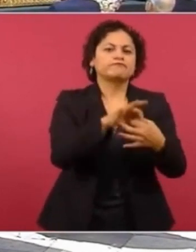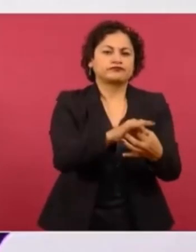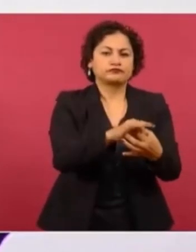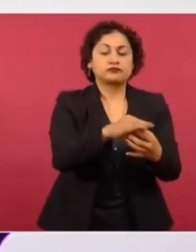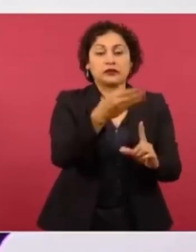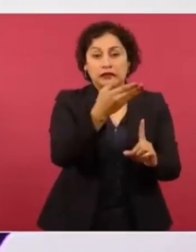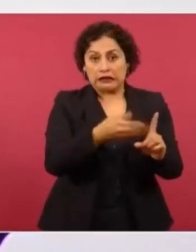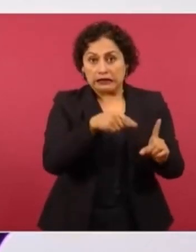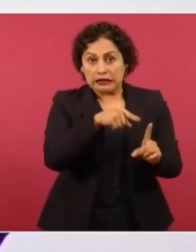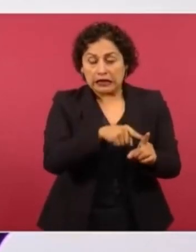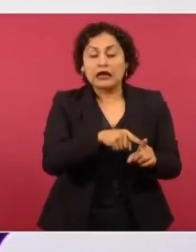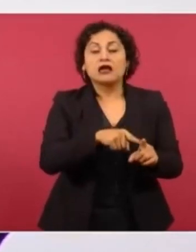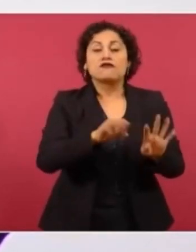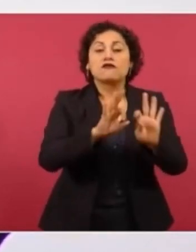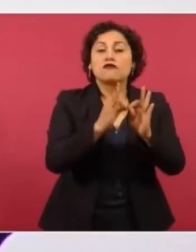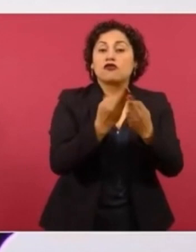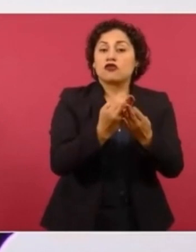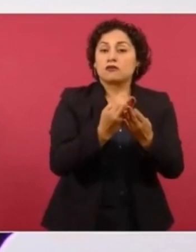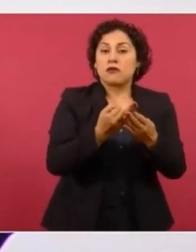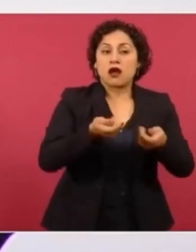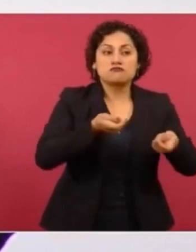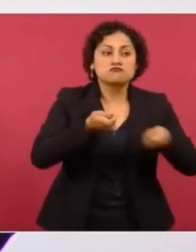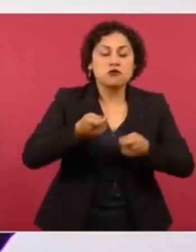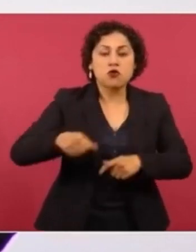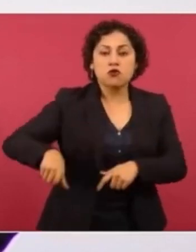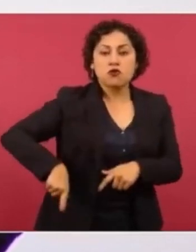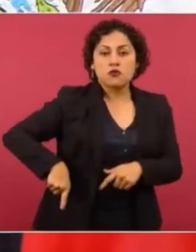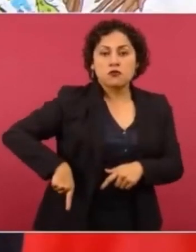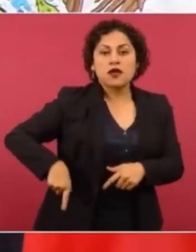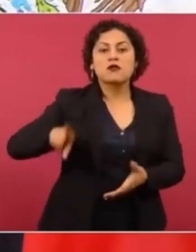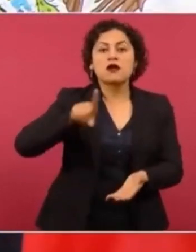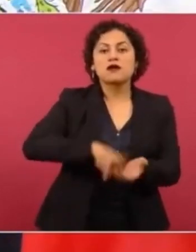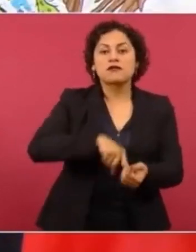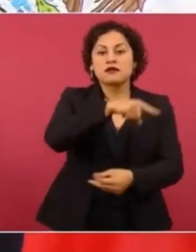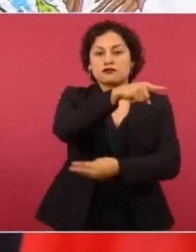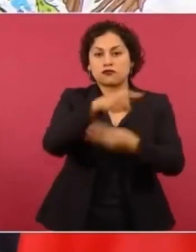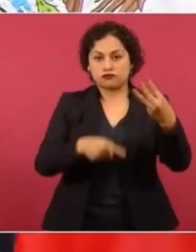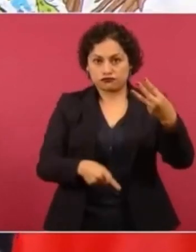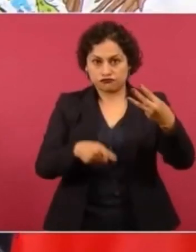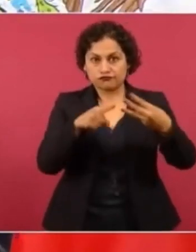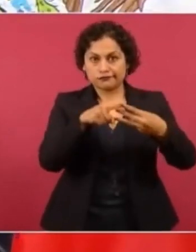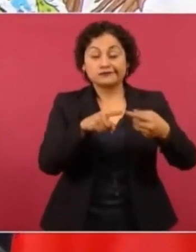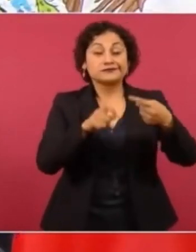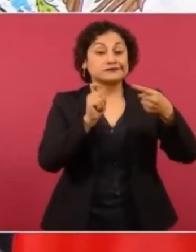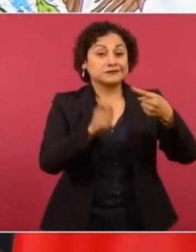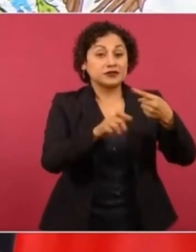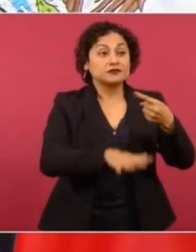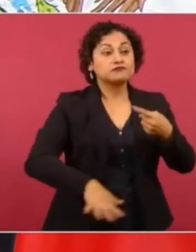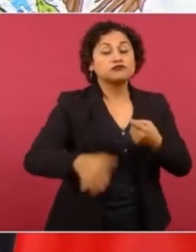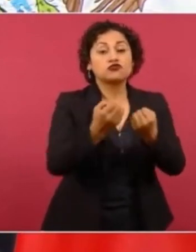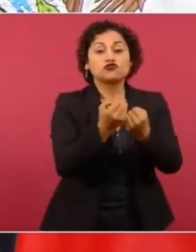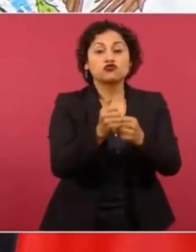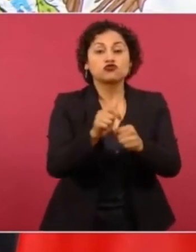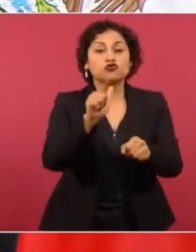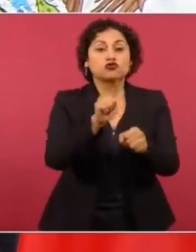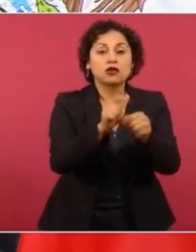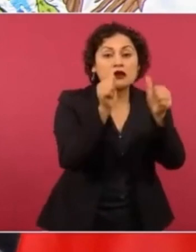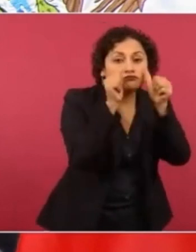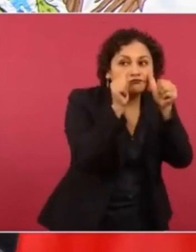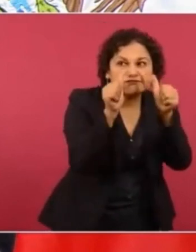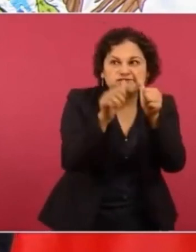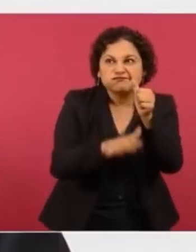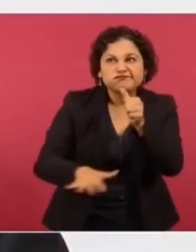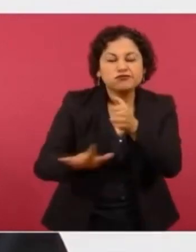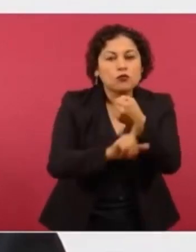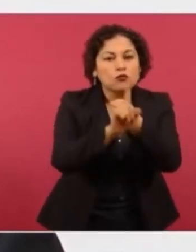gobernar estuvo basada en tres elementos una conciencia social sensible a los problemas que aquejaba